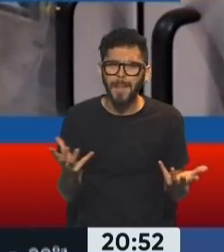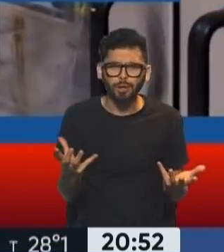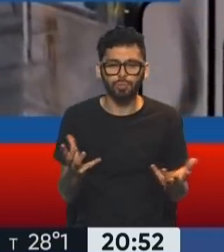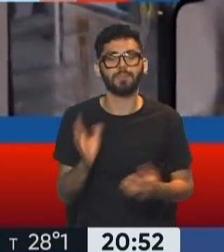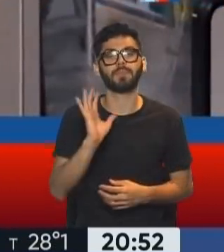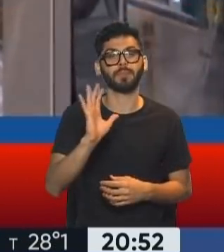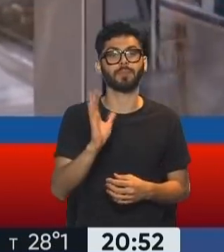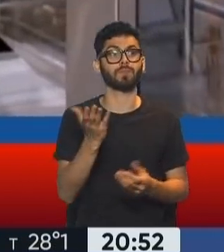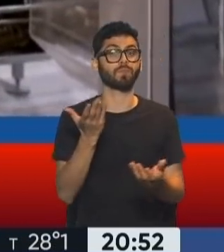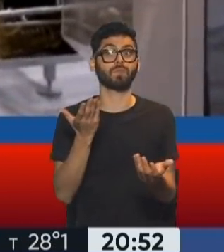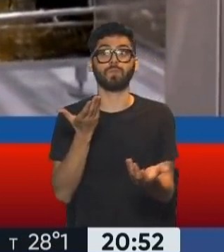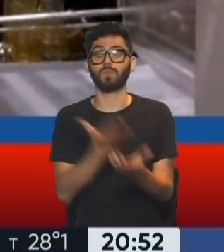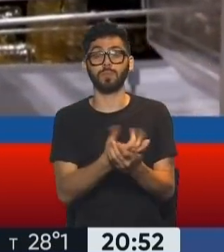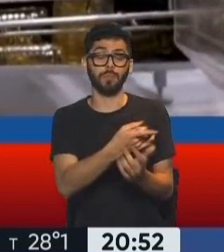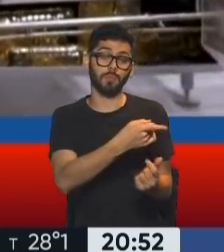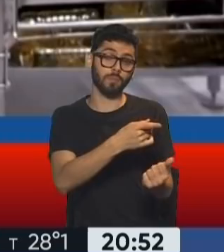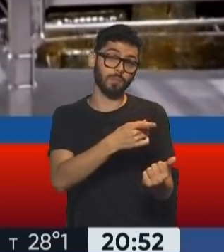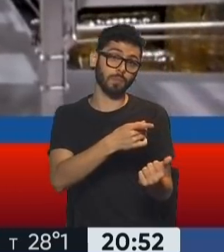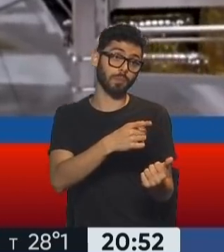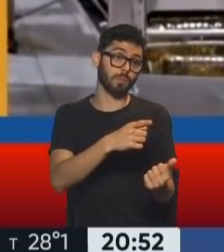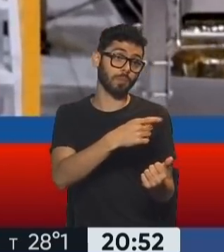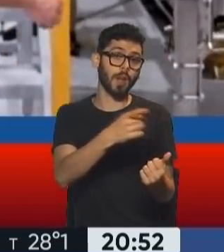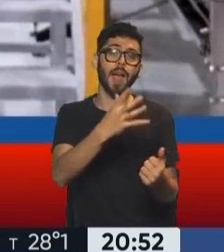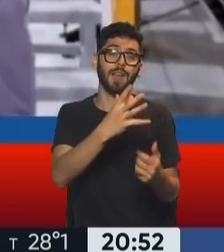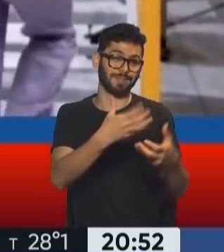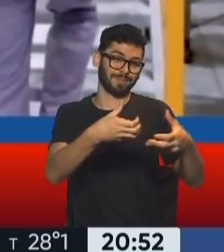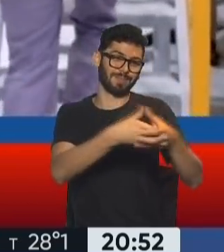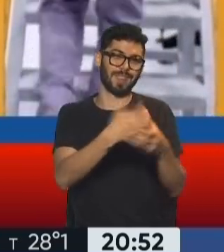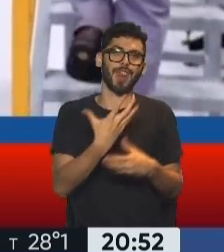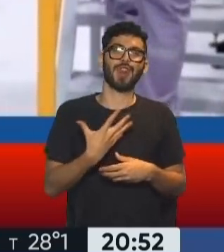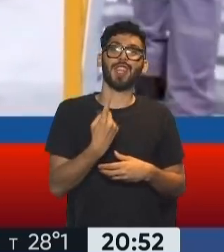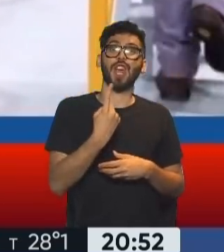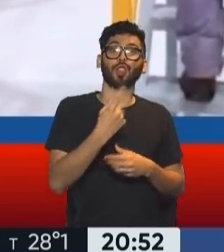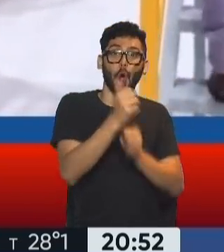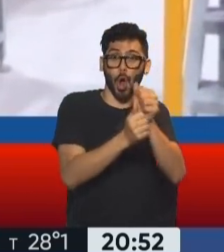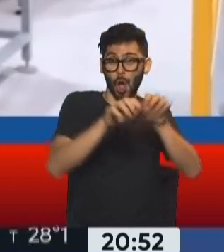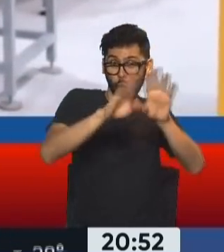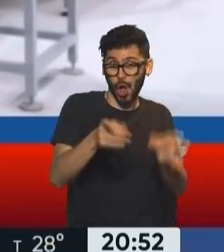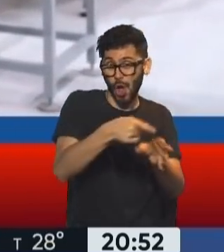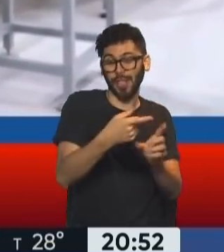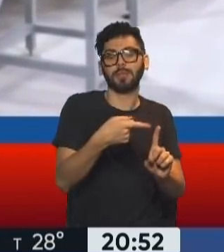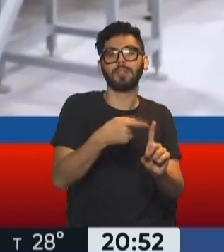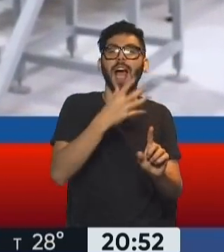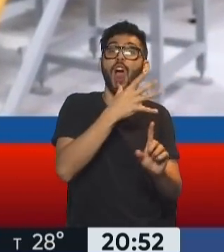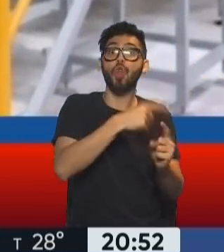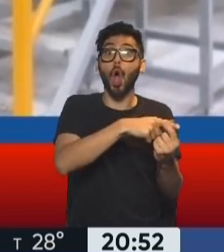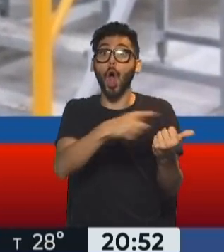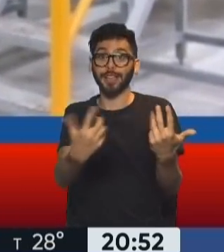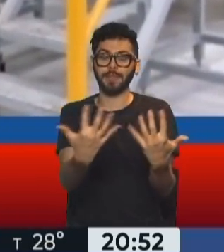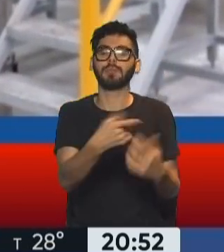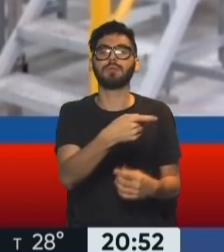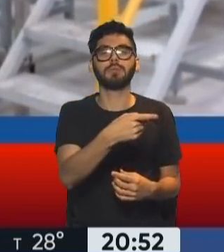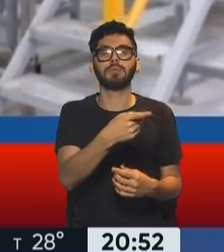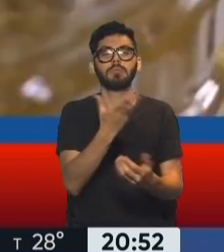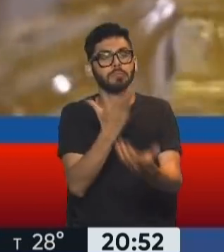pedido prisión preventiva para estos 14 integrantes del directorio de Vicentín. Y finalmente, ¿qué pasó en la justicia,